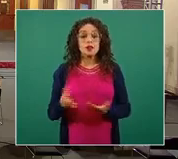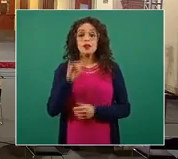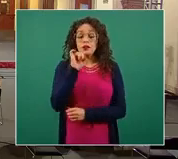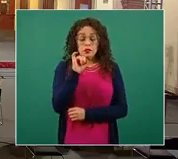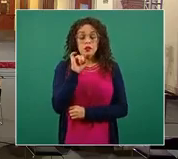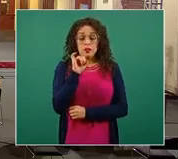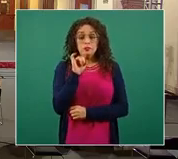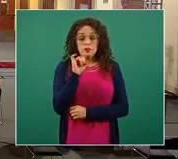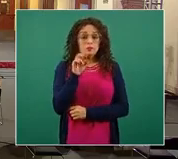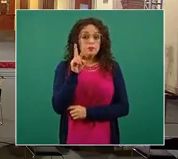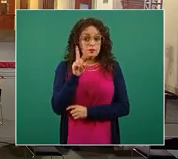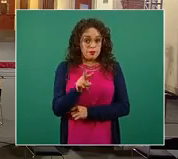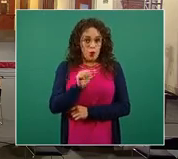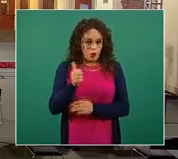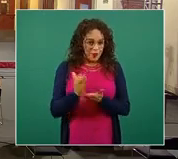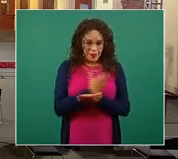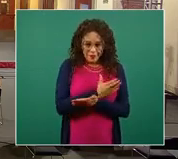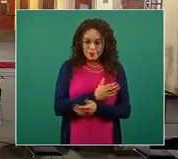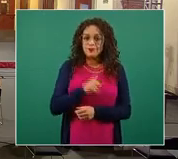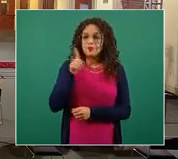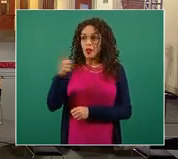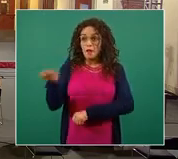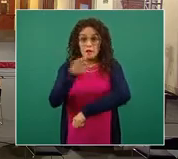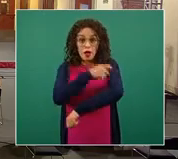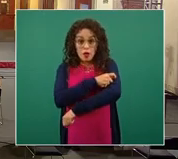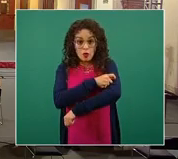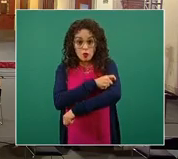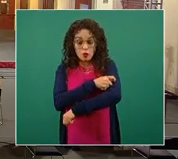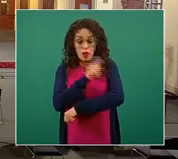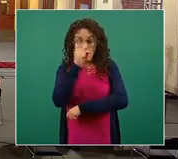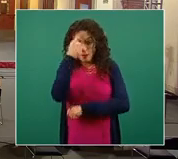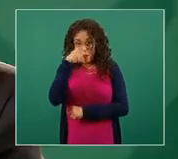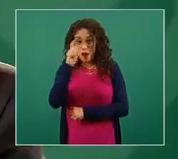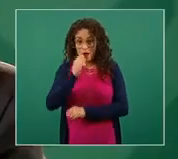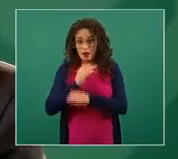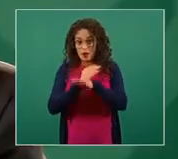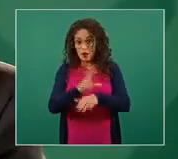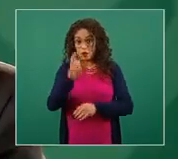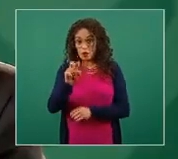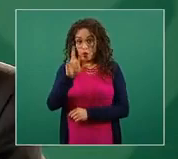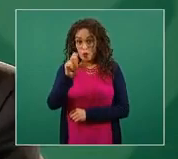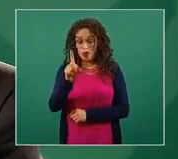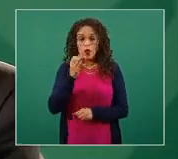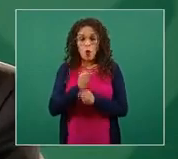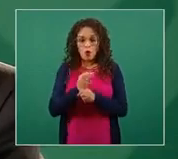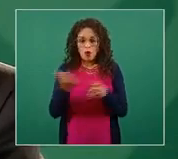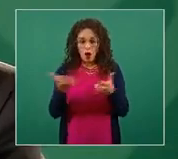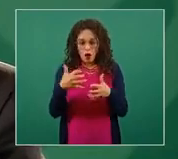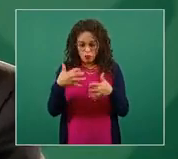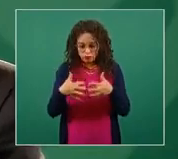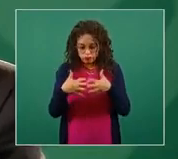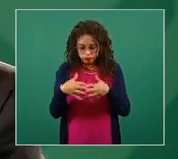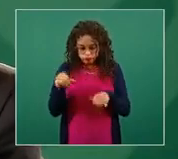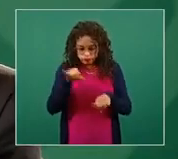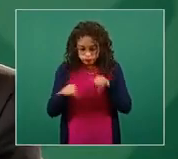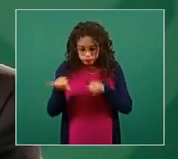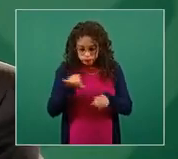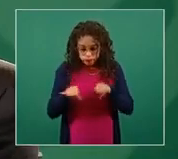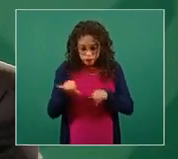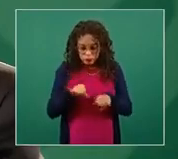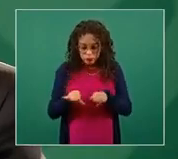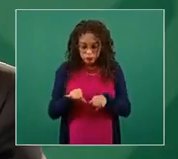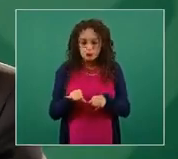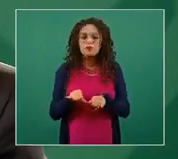vacunas contra COVID que en este momento se están desarrollando, en la estimación que se hace en los ensayos clínicos con los